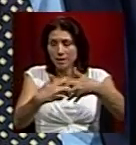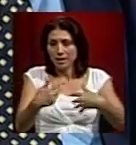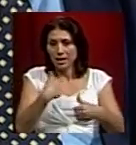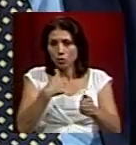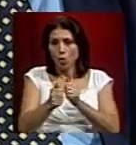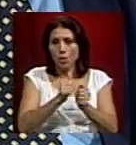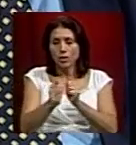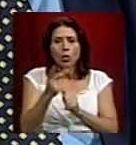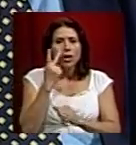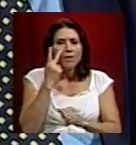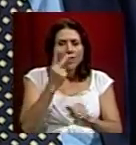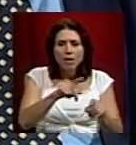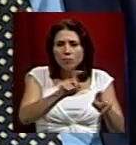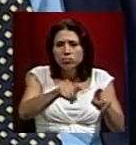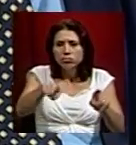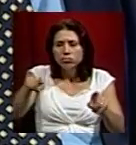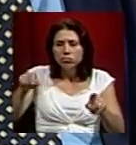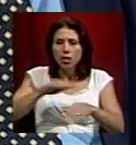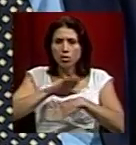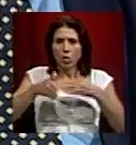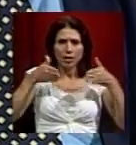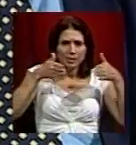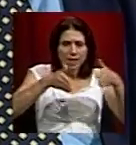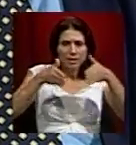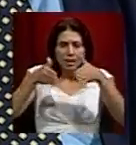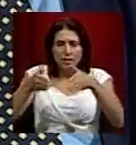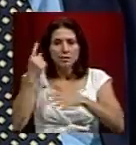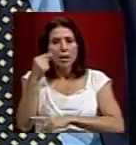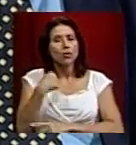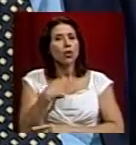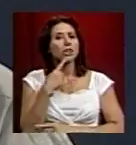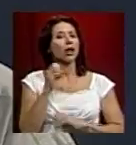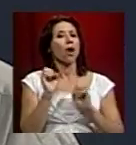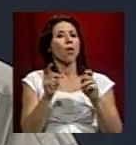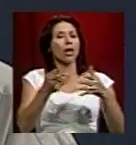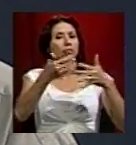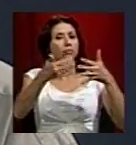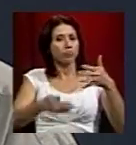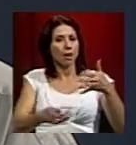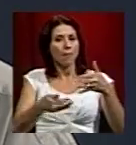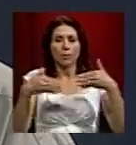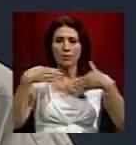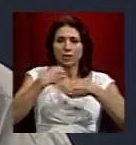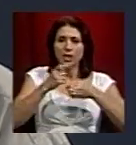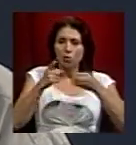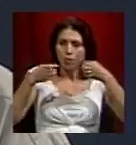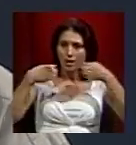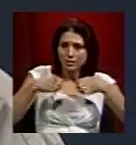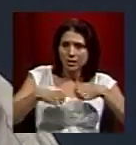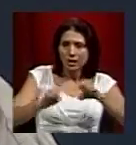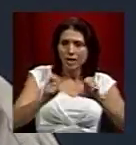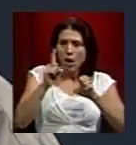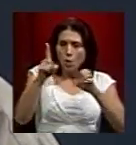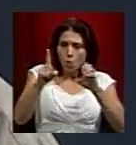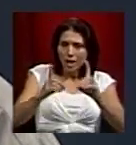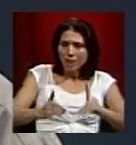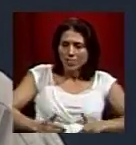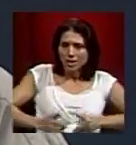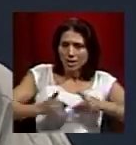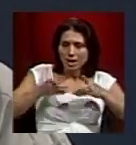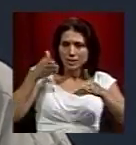compito y ver todas las tendencias para entonces decir, ahora sí, vamos a formular esa estrategia, esa dirección y ese plan de acción que hablaba